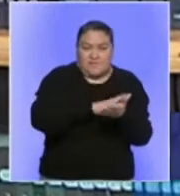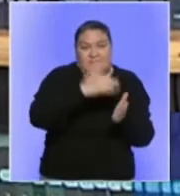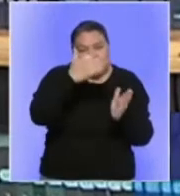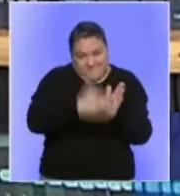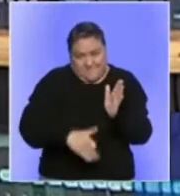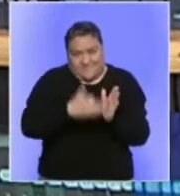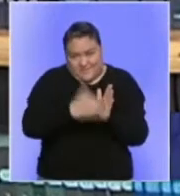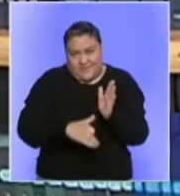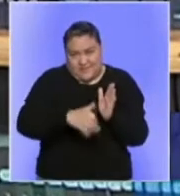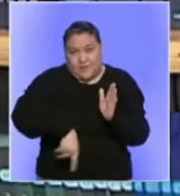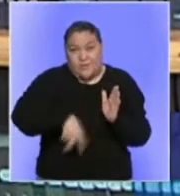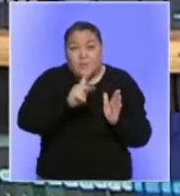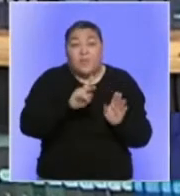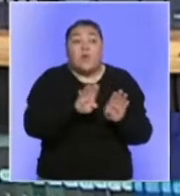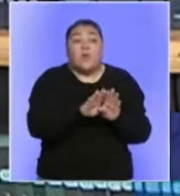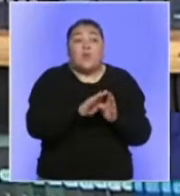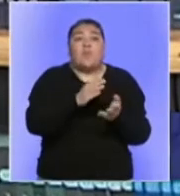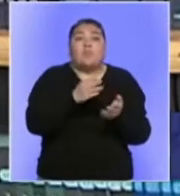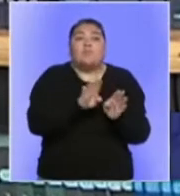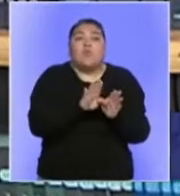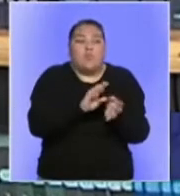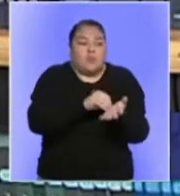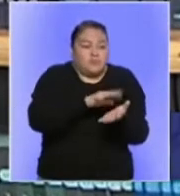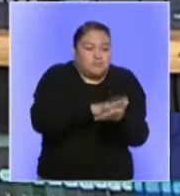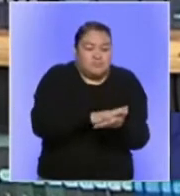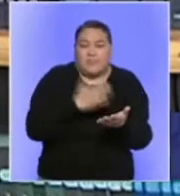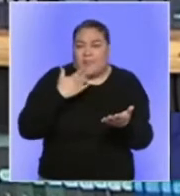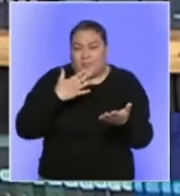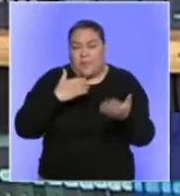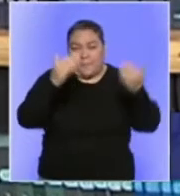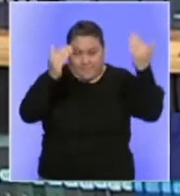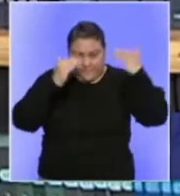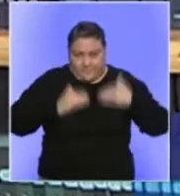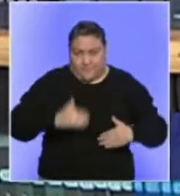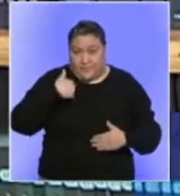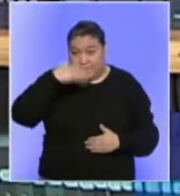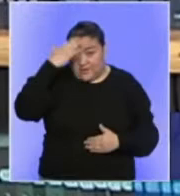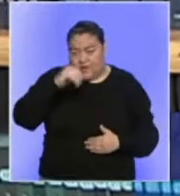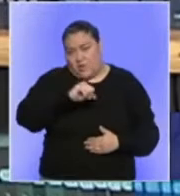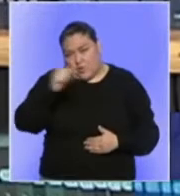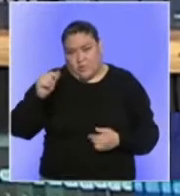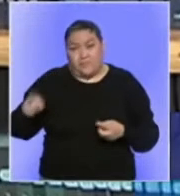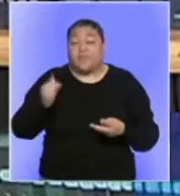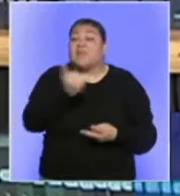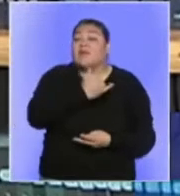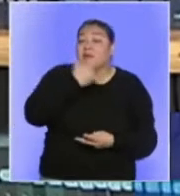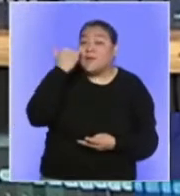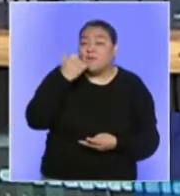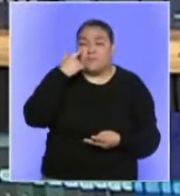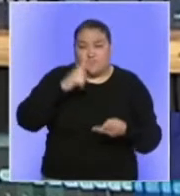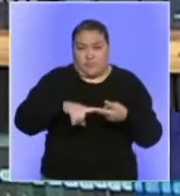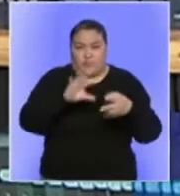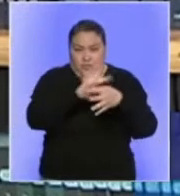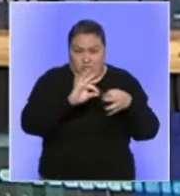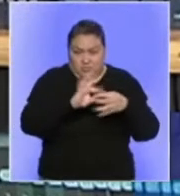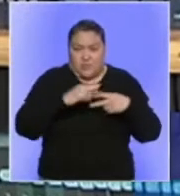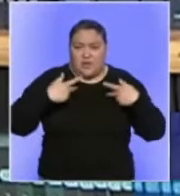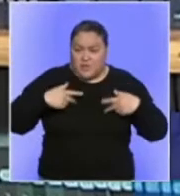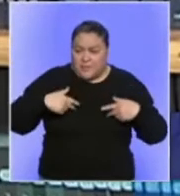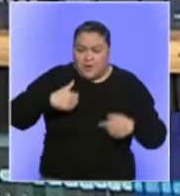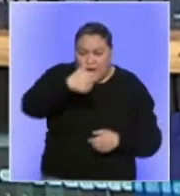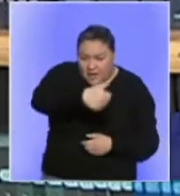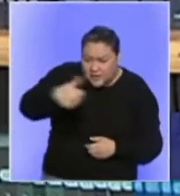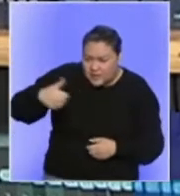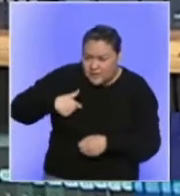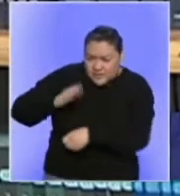pero no su comprobación por otra parte se propone como ineficaces los agravios relacionados con la individualización de la sanción